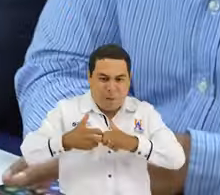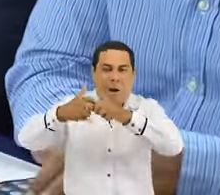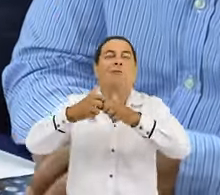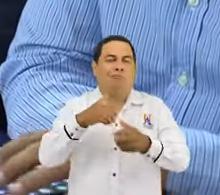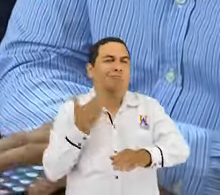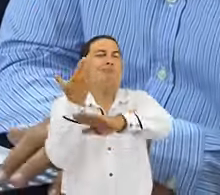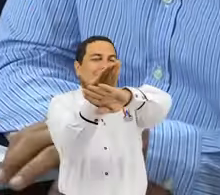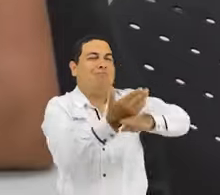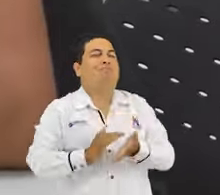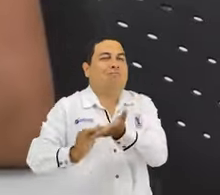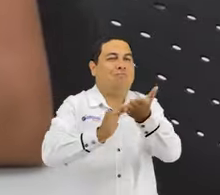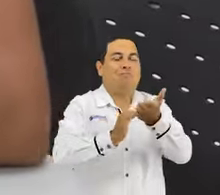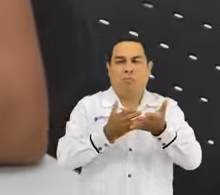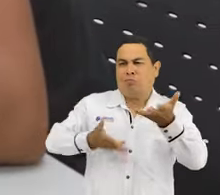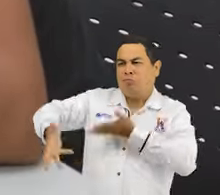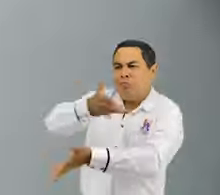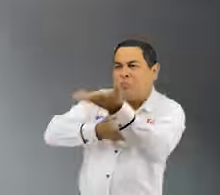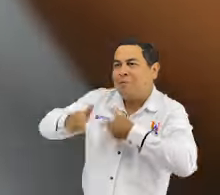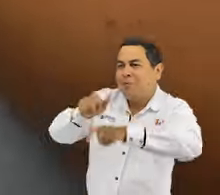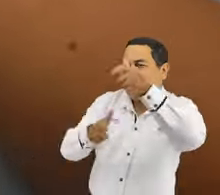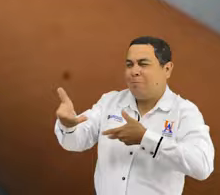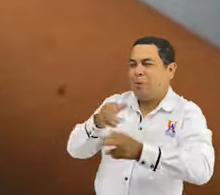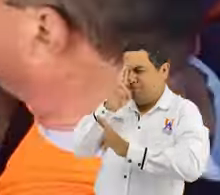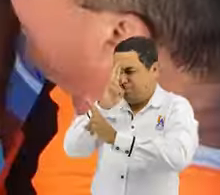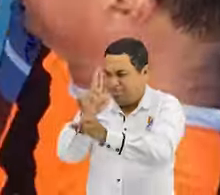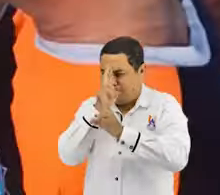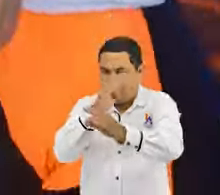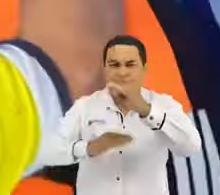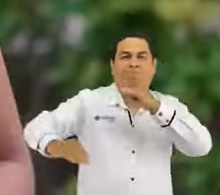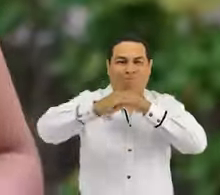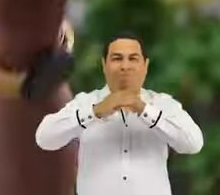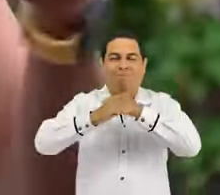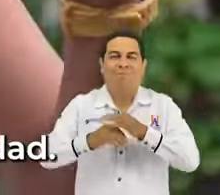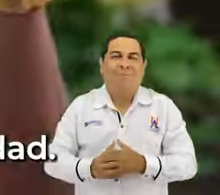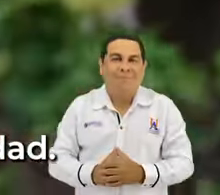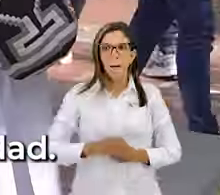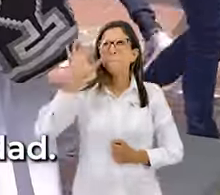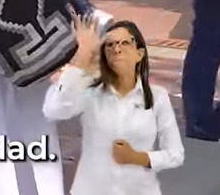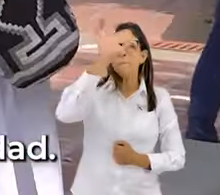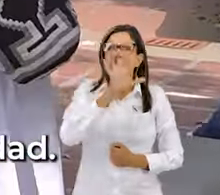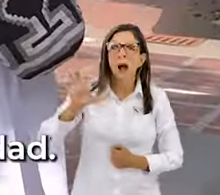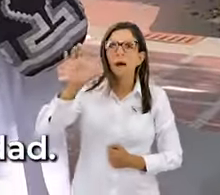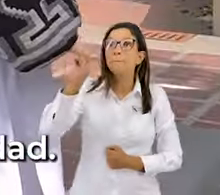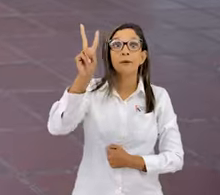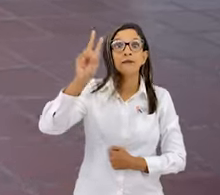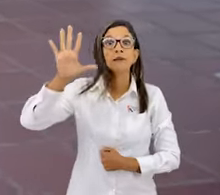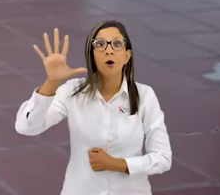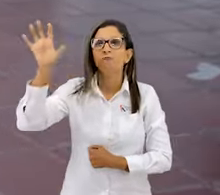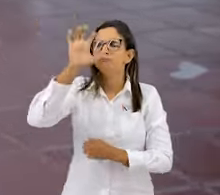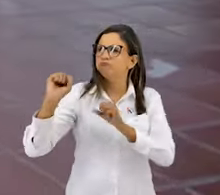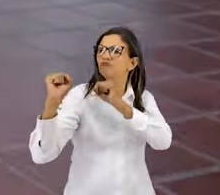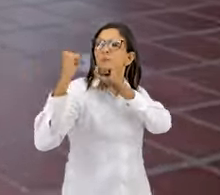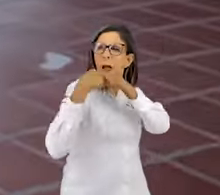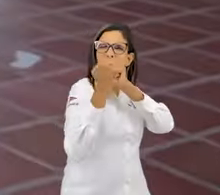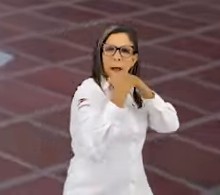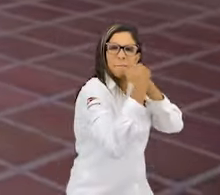y nacionales, impulsados por el deseo de aprender y participar en un ambiente de compañerismo, respeto y pluralidad. Tenemos